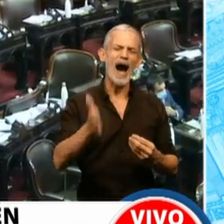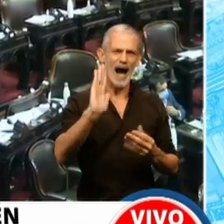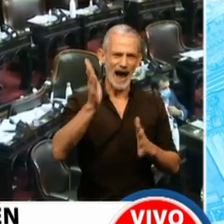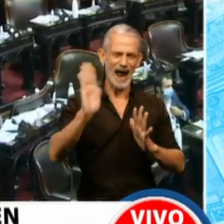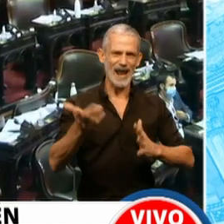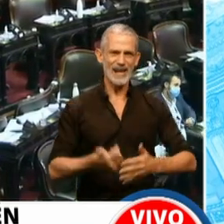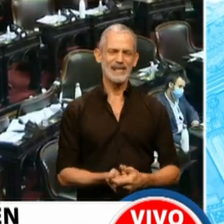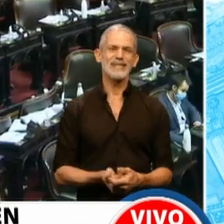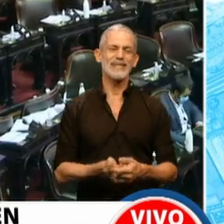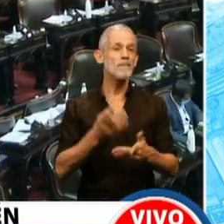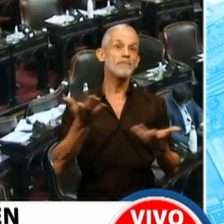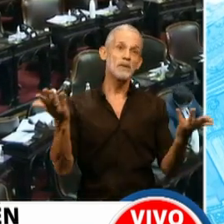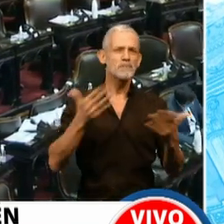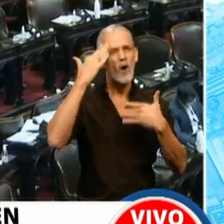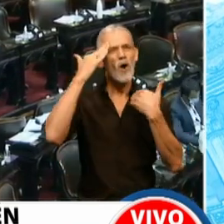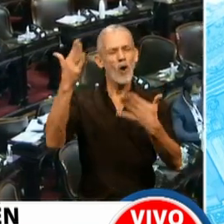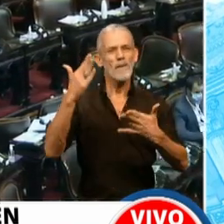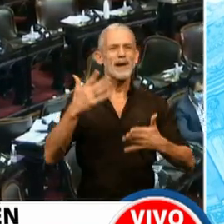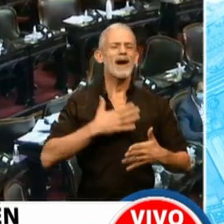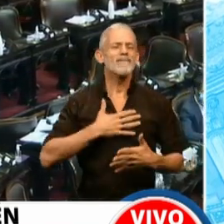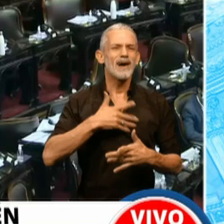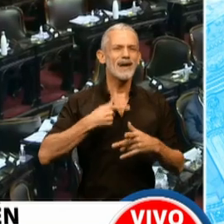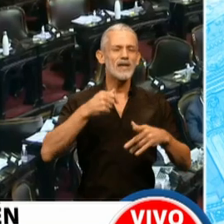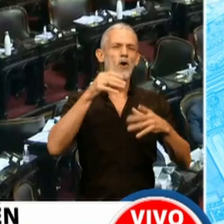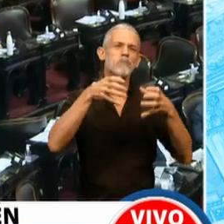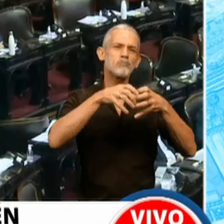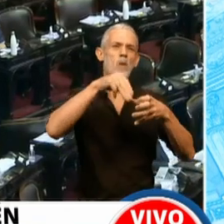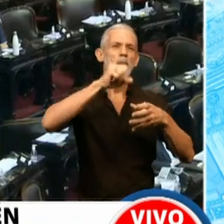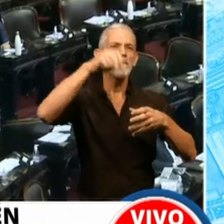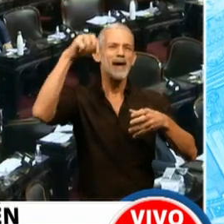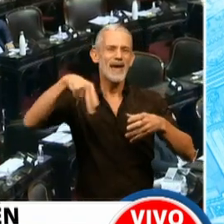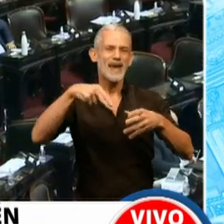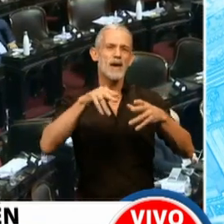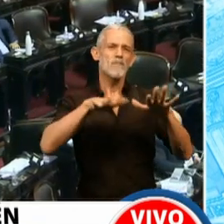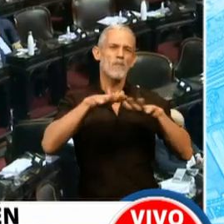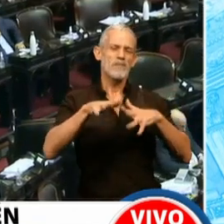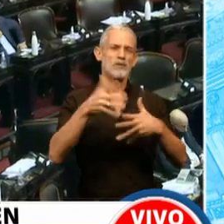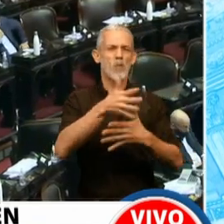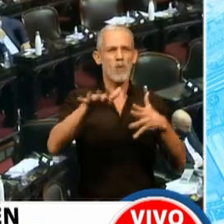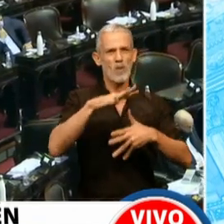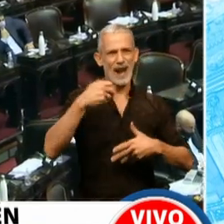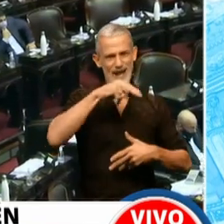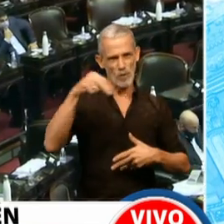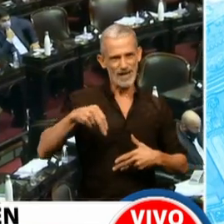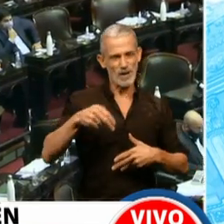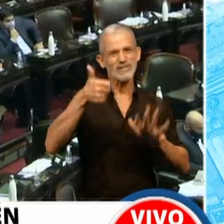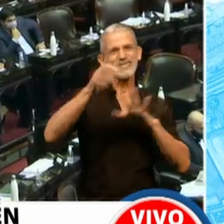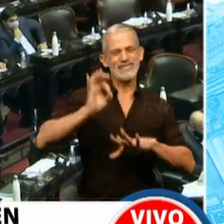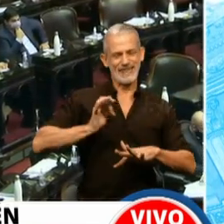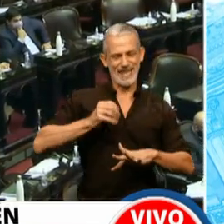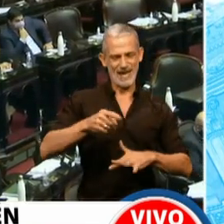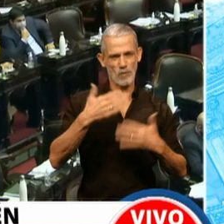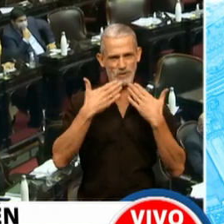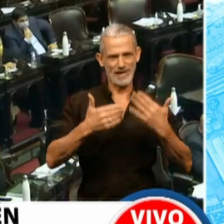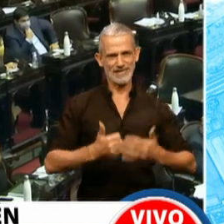escribirse vaya este homenaje a mi querido movimiento popular neuquino en sus 60 años muchas gracias